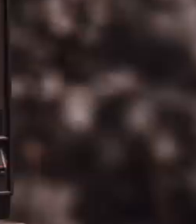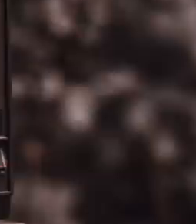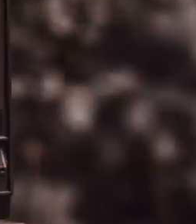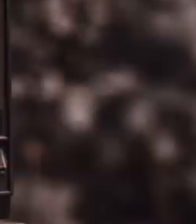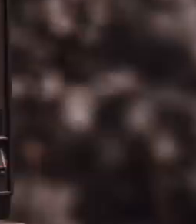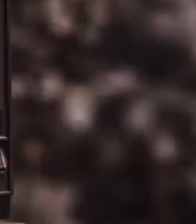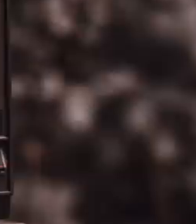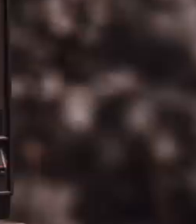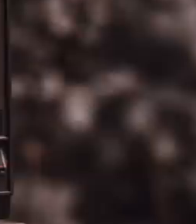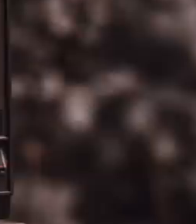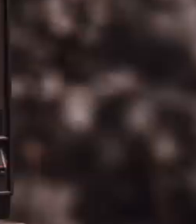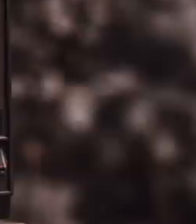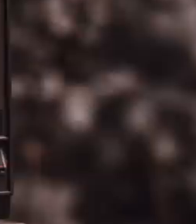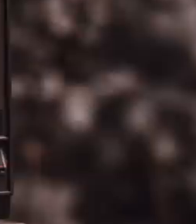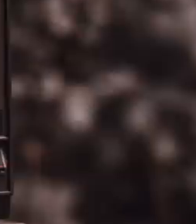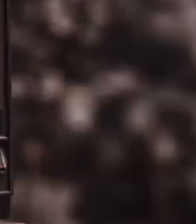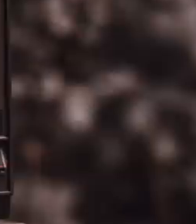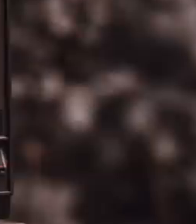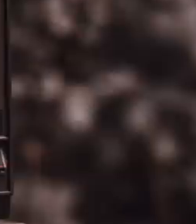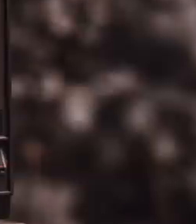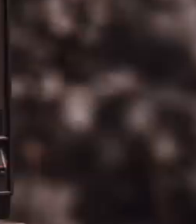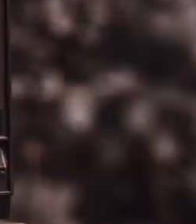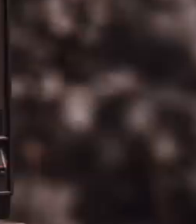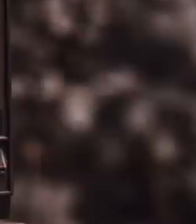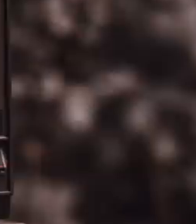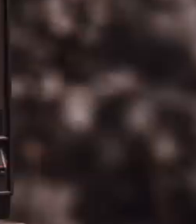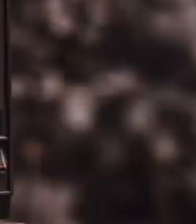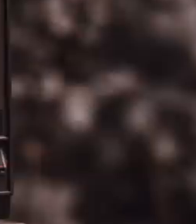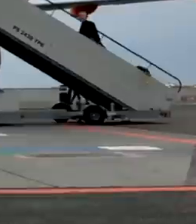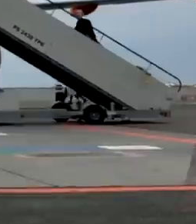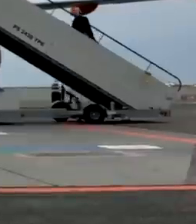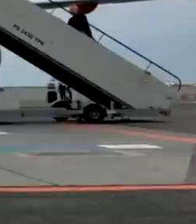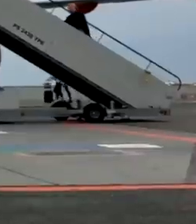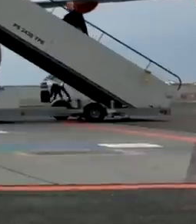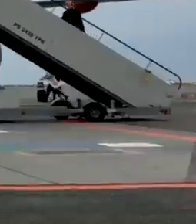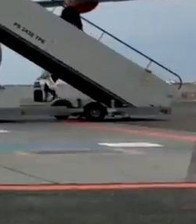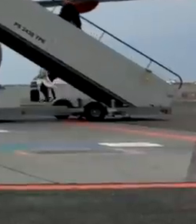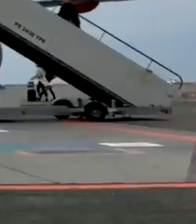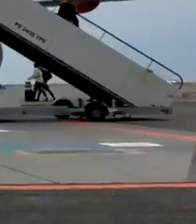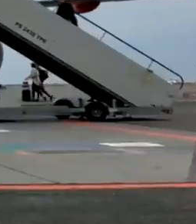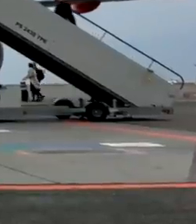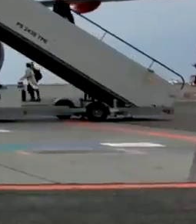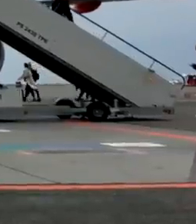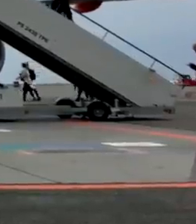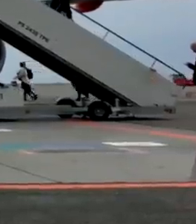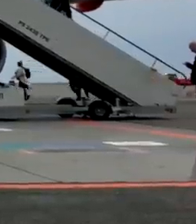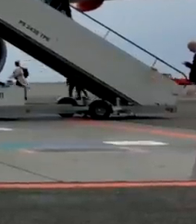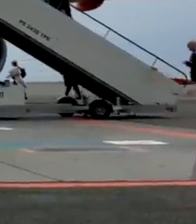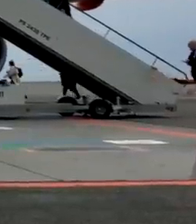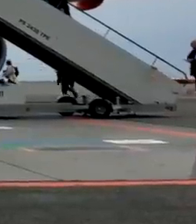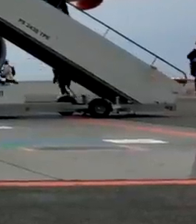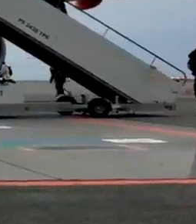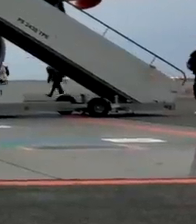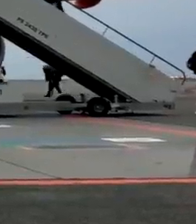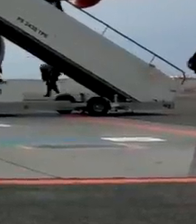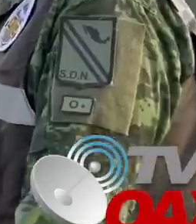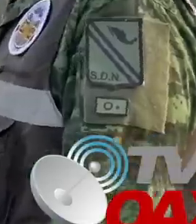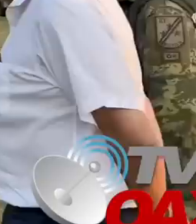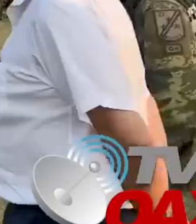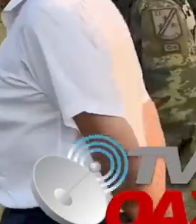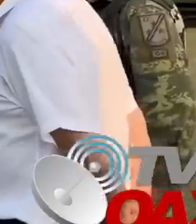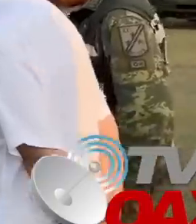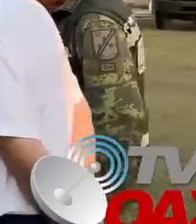regresarle a la nación un símbolo un emblema se espera que esta nueva aerolínea